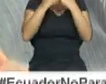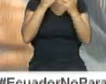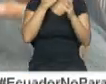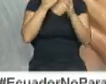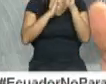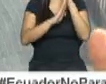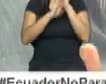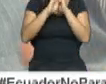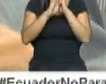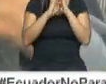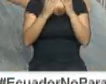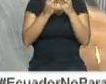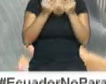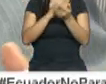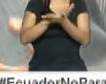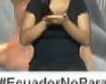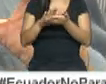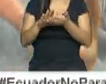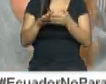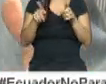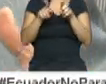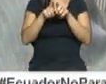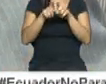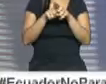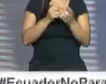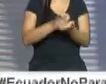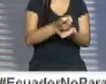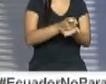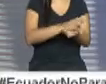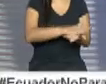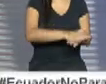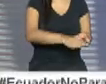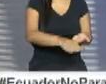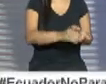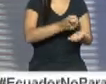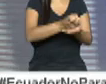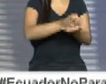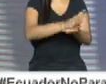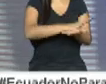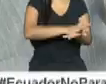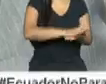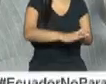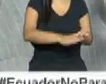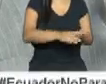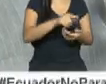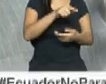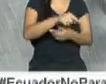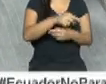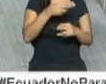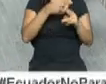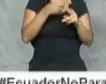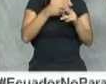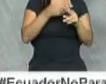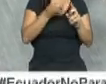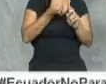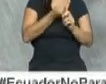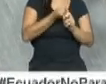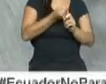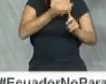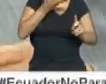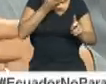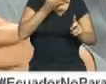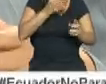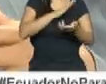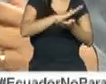el poder suave, el poder duro. Es una combinación. Los golpes blandos. Dentro de esa, como se claro, está exactamente se conocen los golpes blandos, ¿no? Entonces,